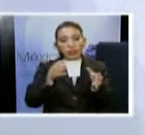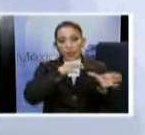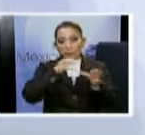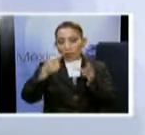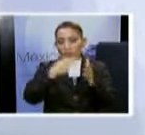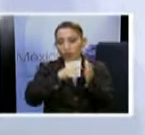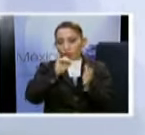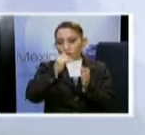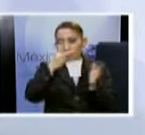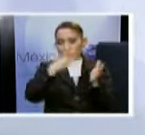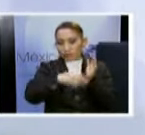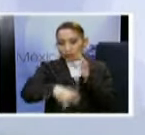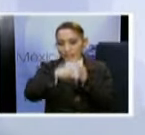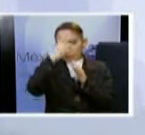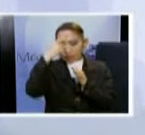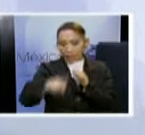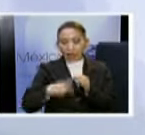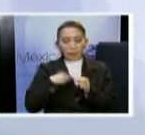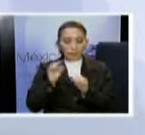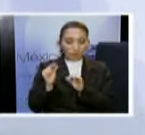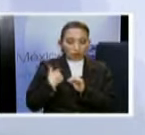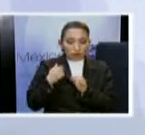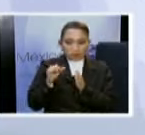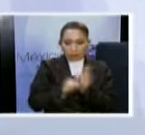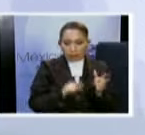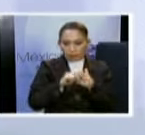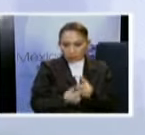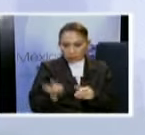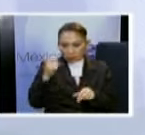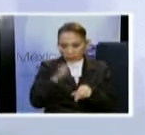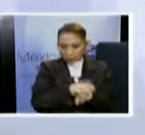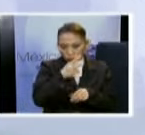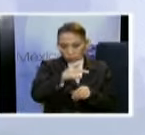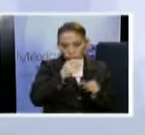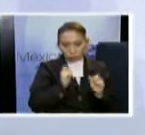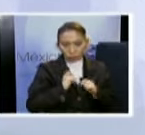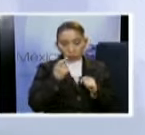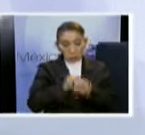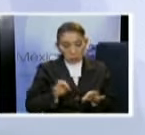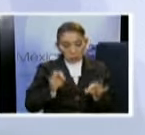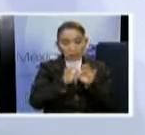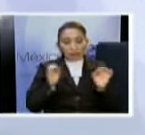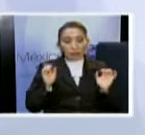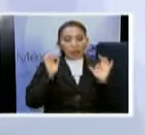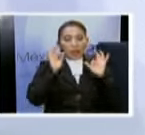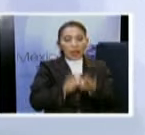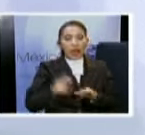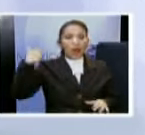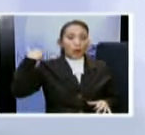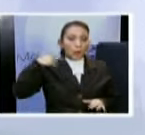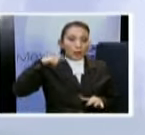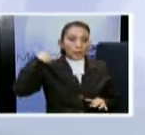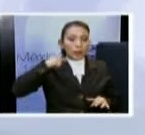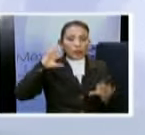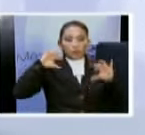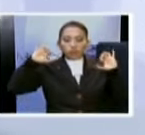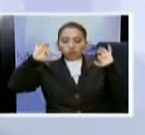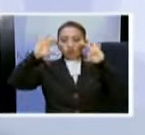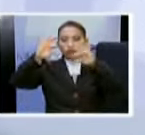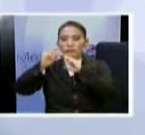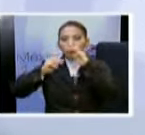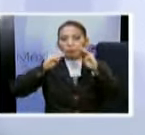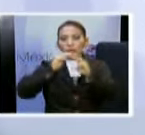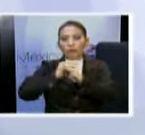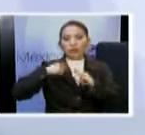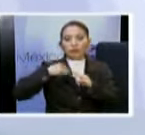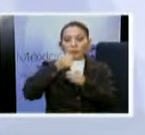2013 a nuestro país. A pocos meses de iniciada la actual administración, hubo una presencia importante también en Guadalajara en el Congreso Mundial sobre